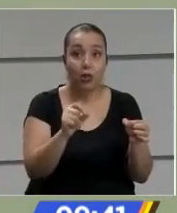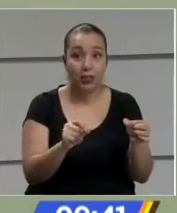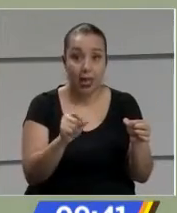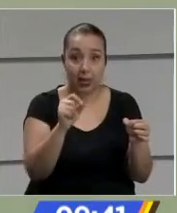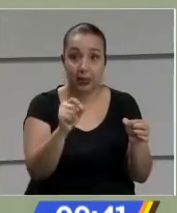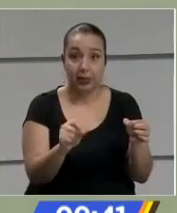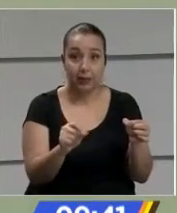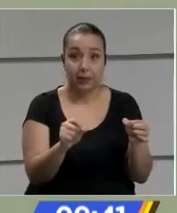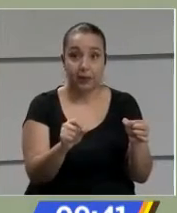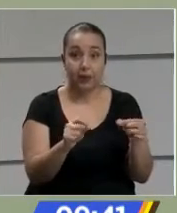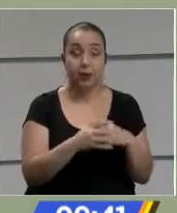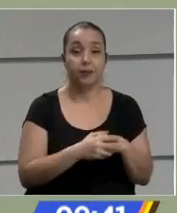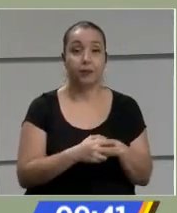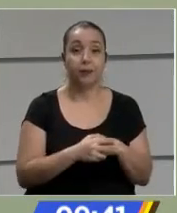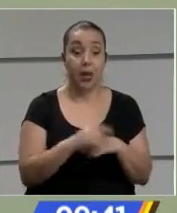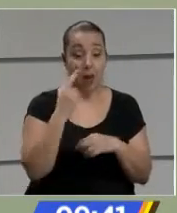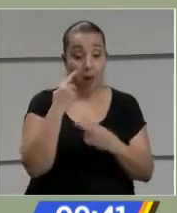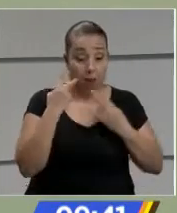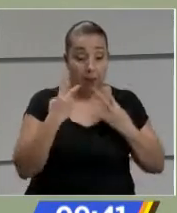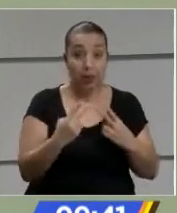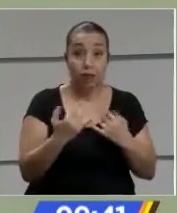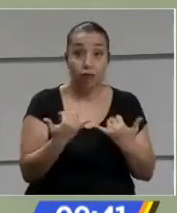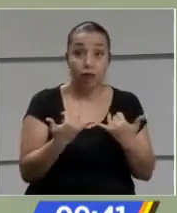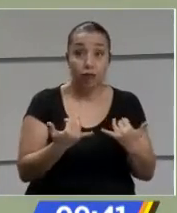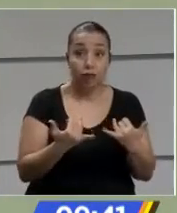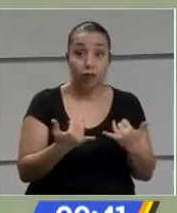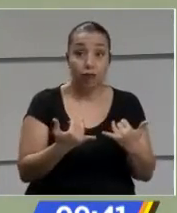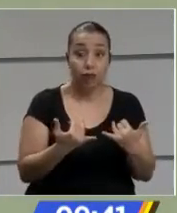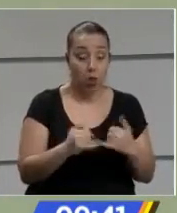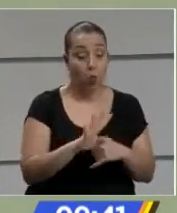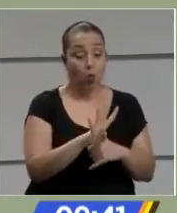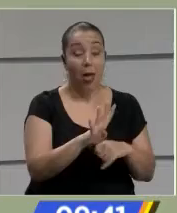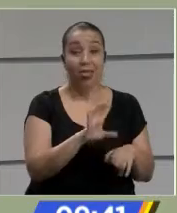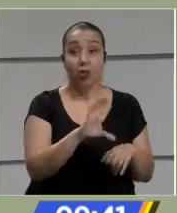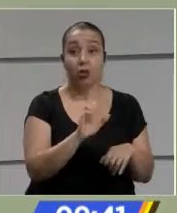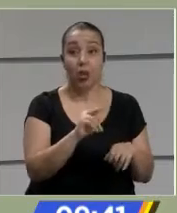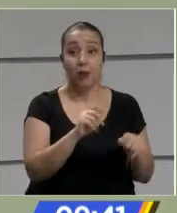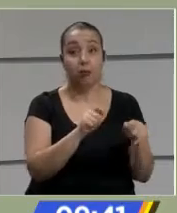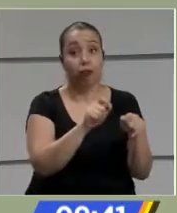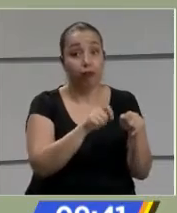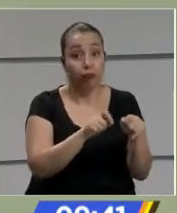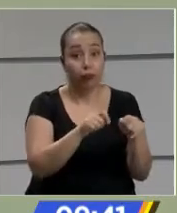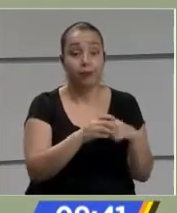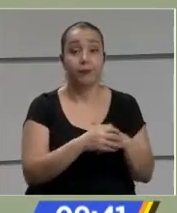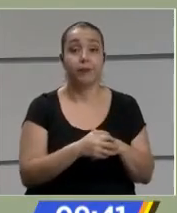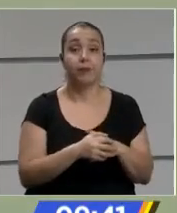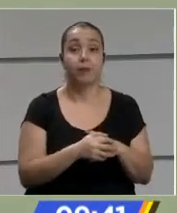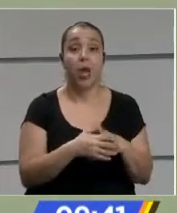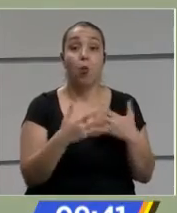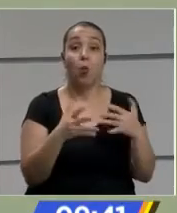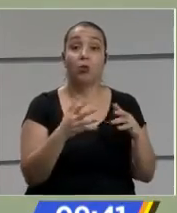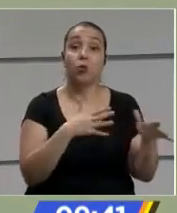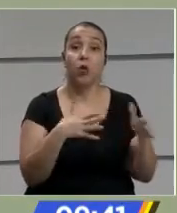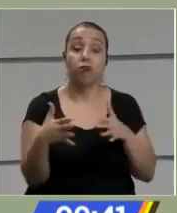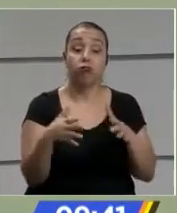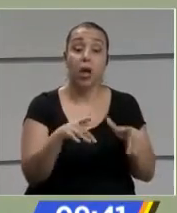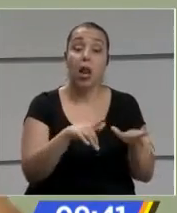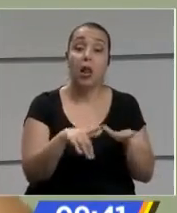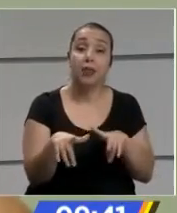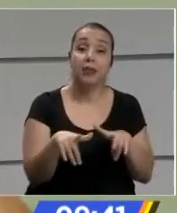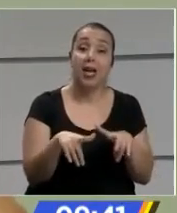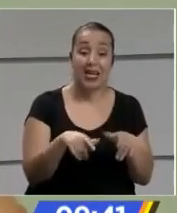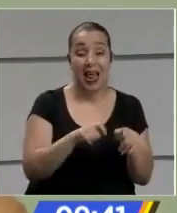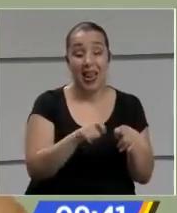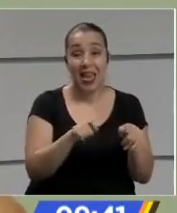acá, 4 centímetros, ven que ya yo lo hice, muy bien. Luego, cuando ya tenemos todas las líneas marcadas, vamos